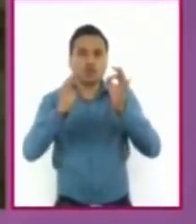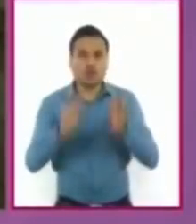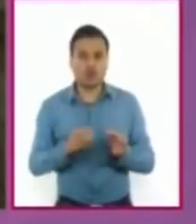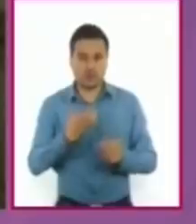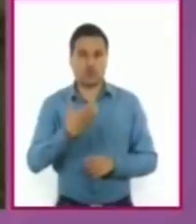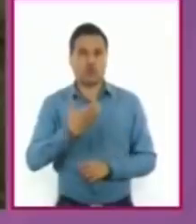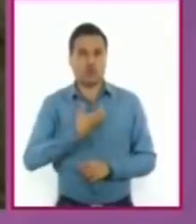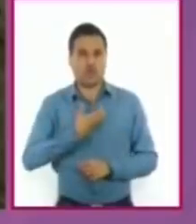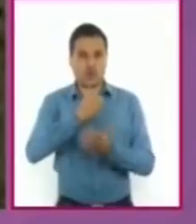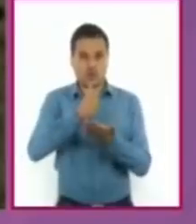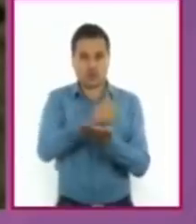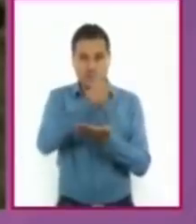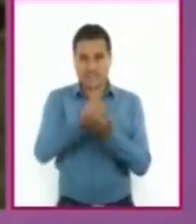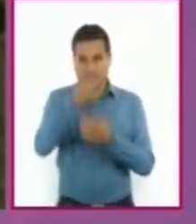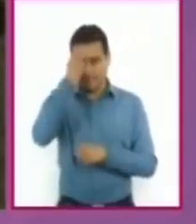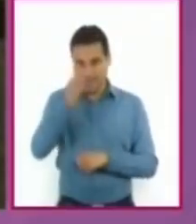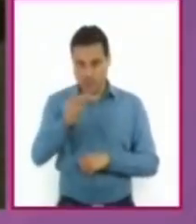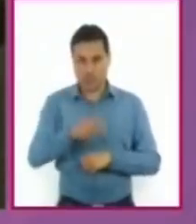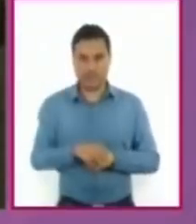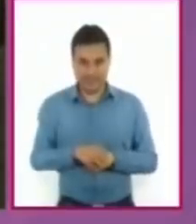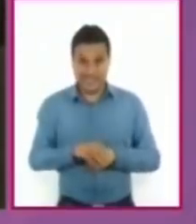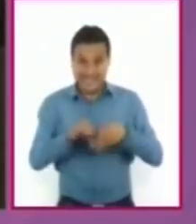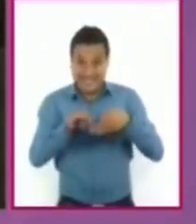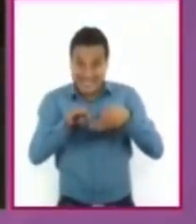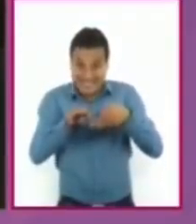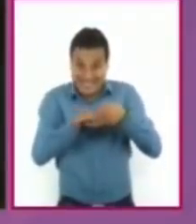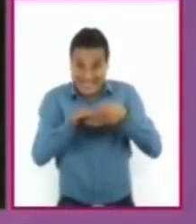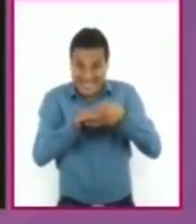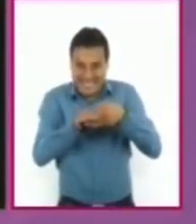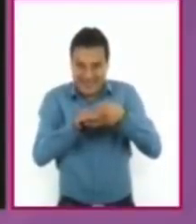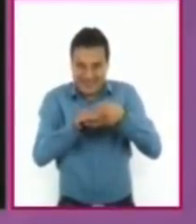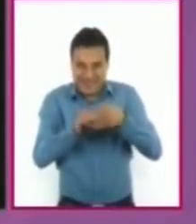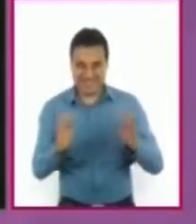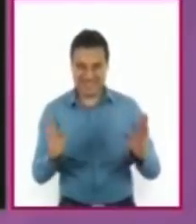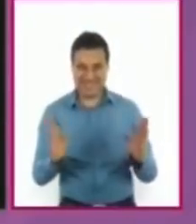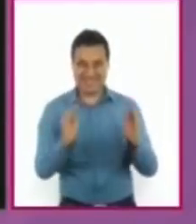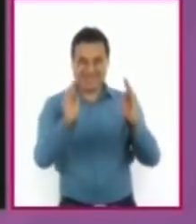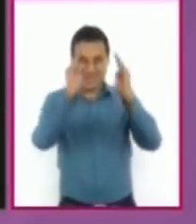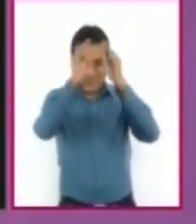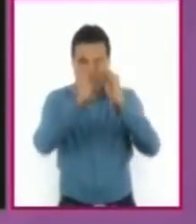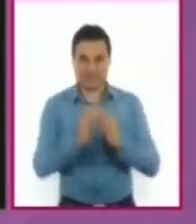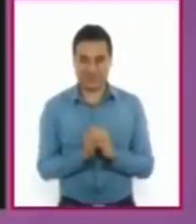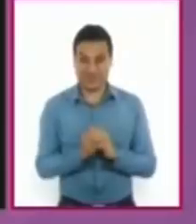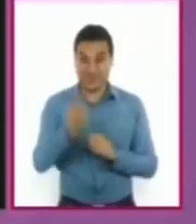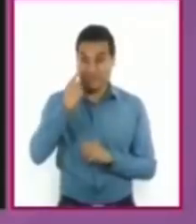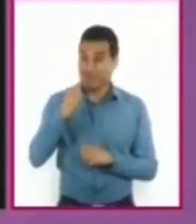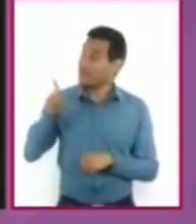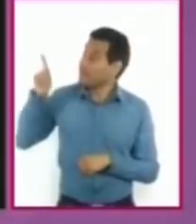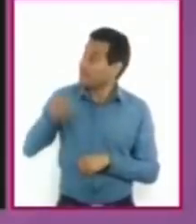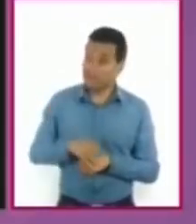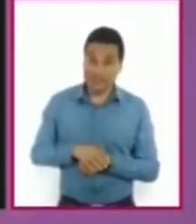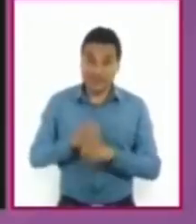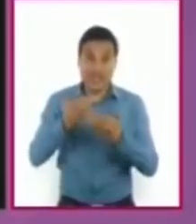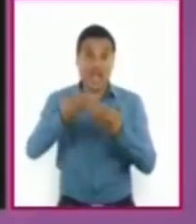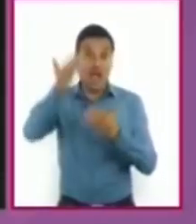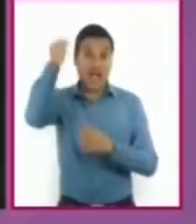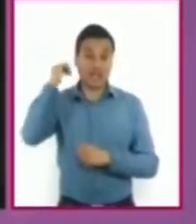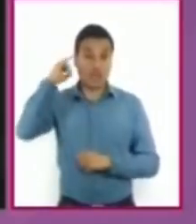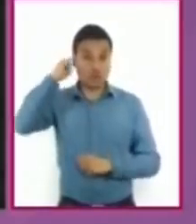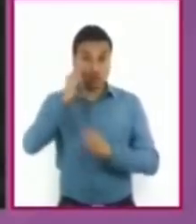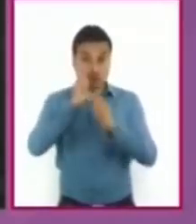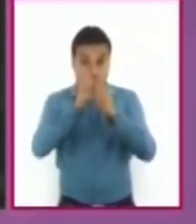México, al pie de la escalinata del Templo Mayor? Esta monumental escultura, testimonio de nuestros antepasados, fue